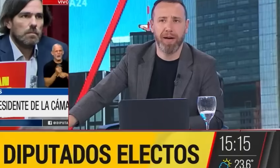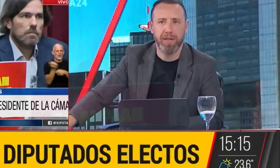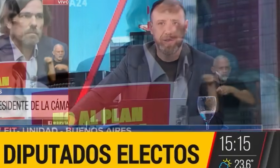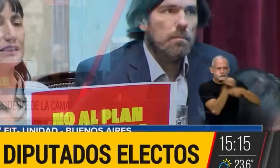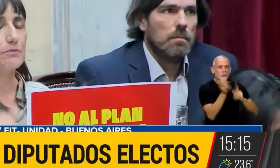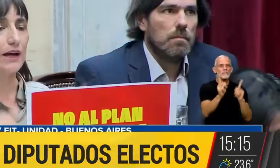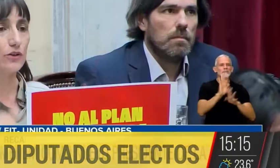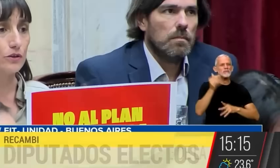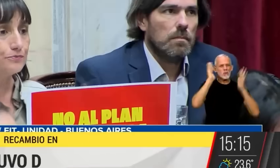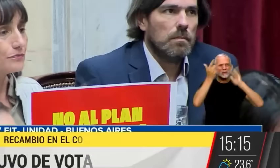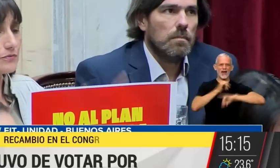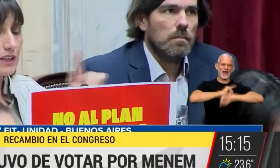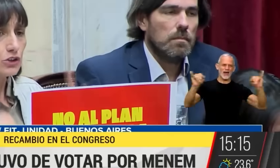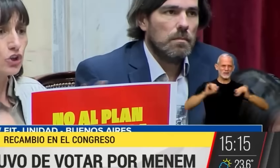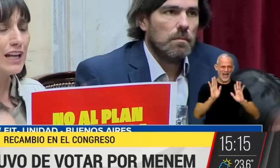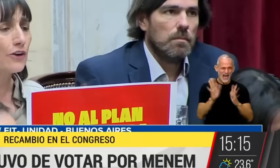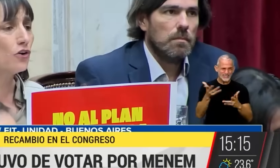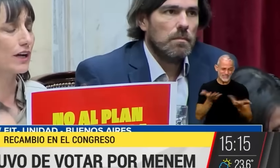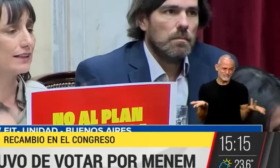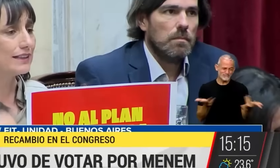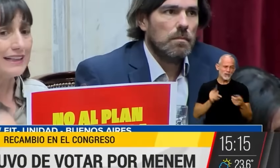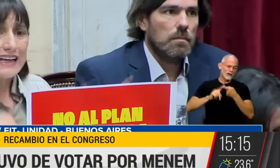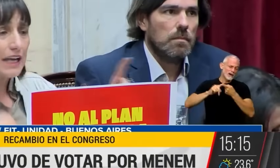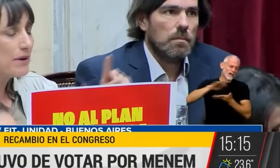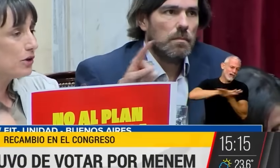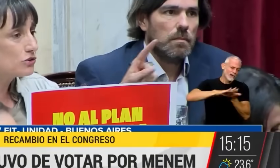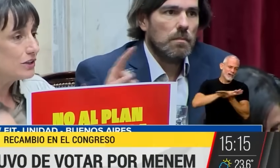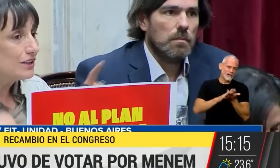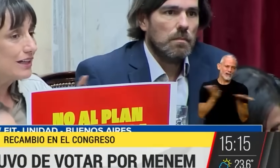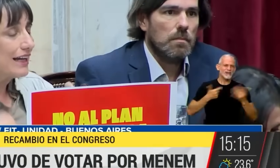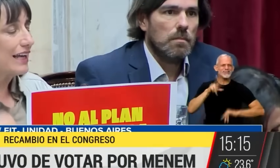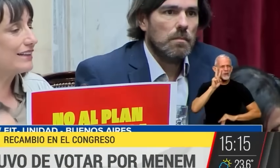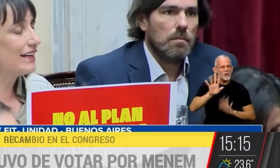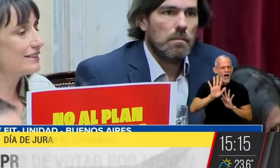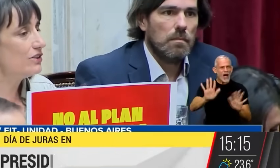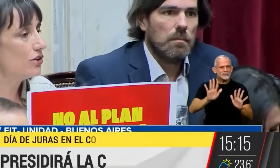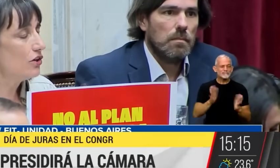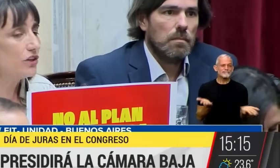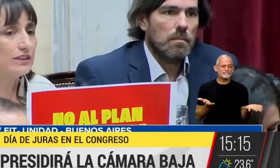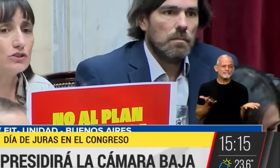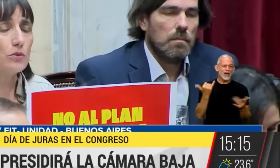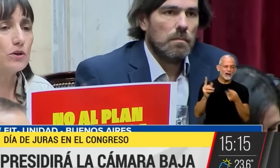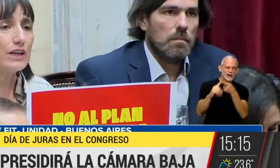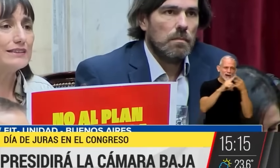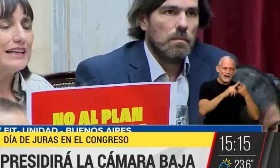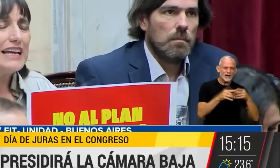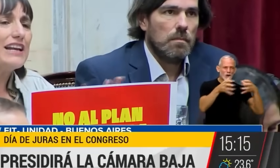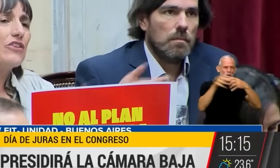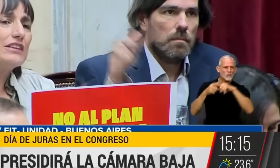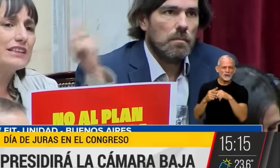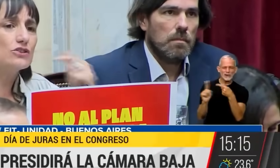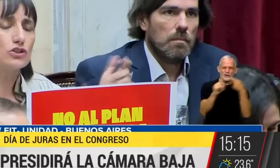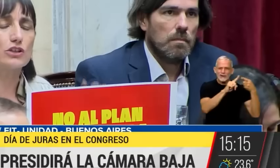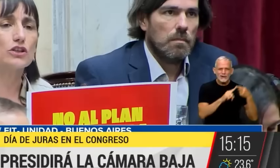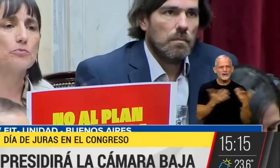es el clima? Participando. Son las roscas que vemos que están haciendo los distintos bloques y